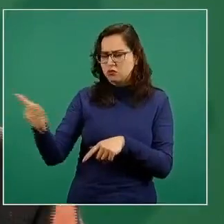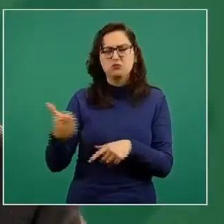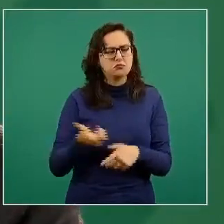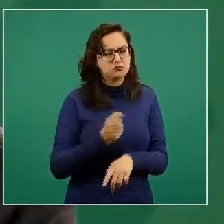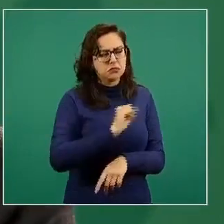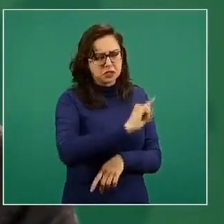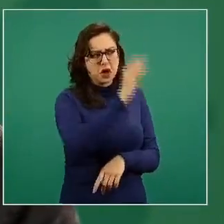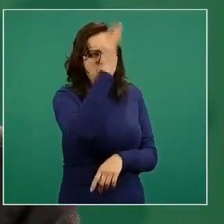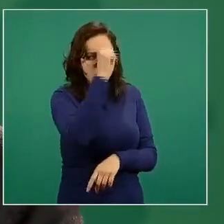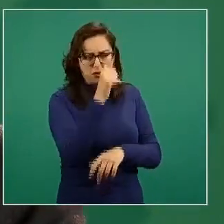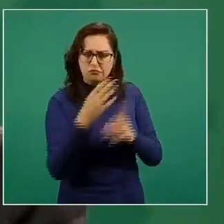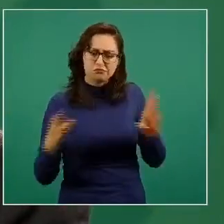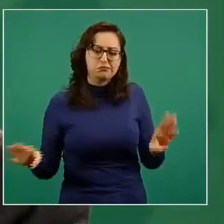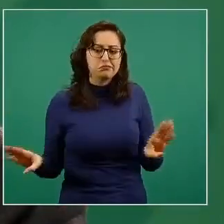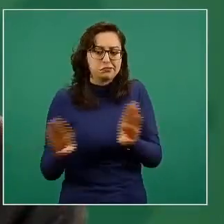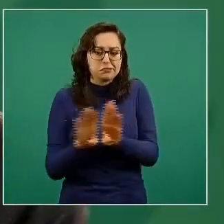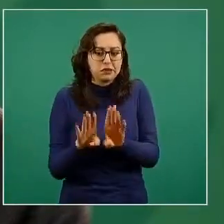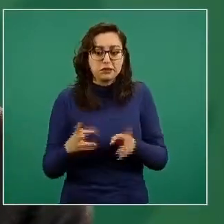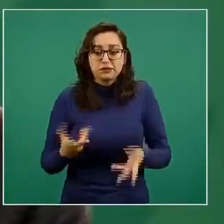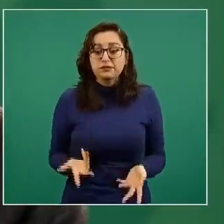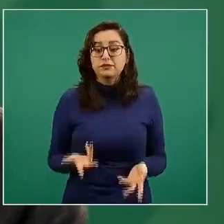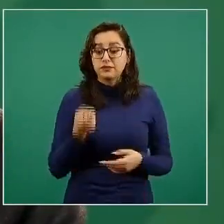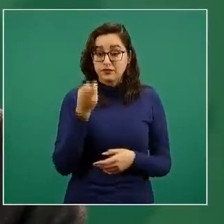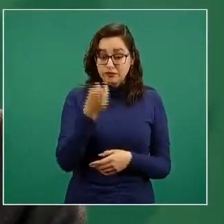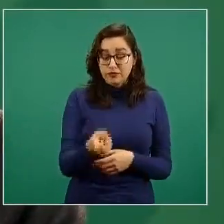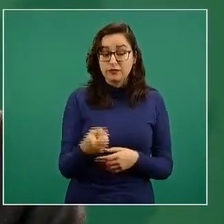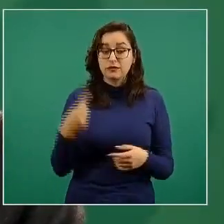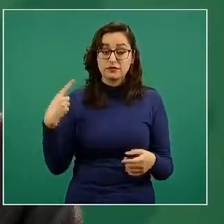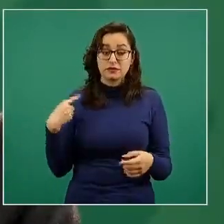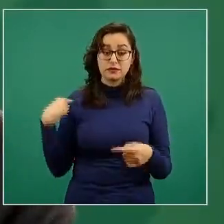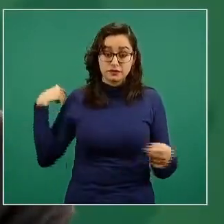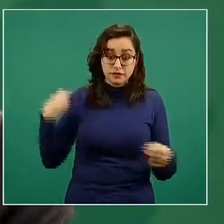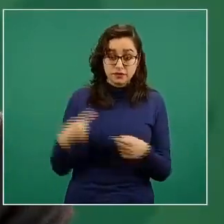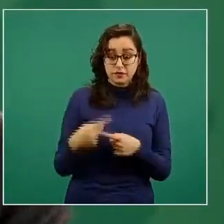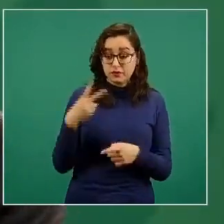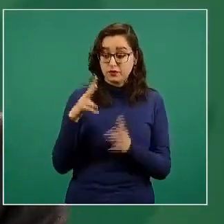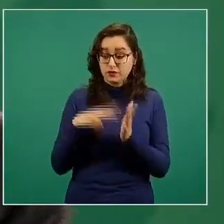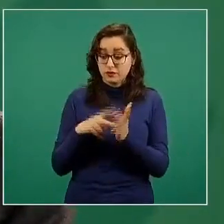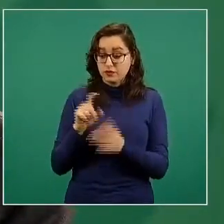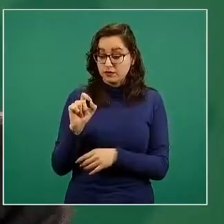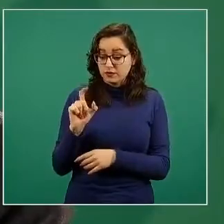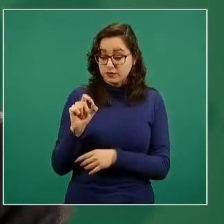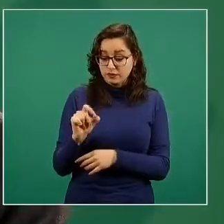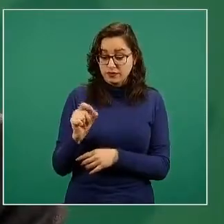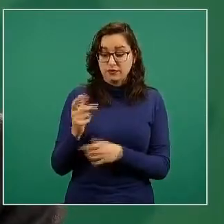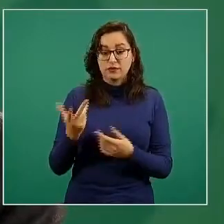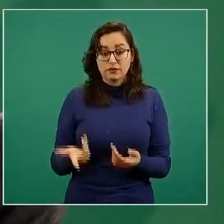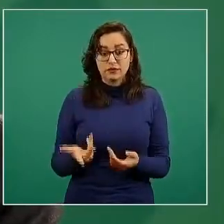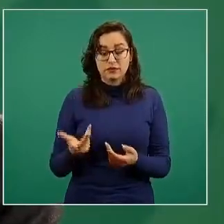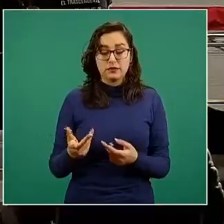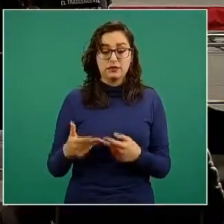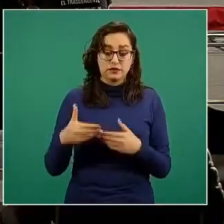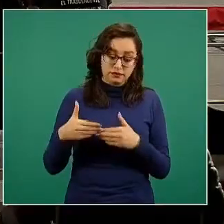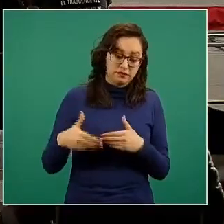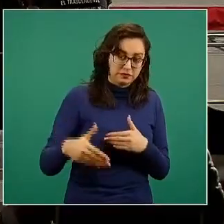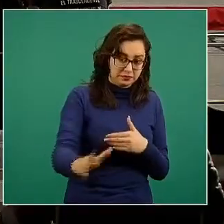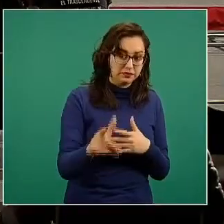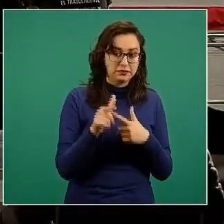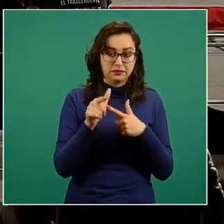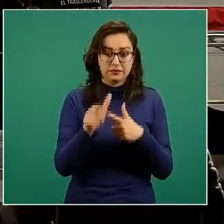hecho, en síntesis, en la parte de salud pública durante 2020. Y el segundo componente mayor